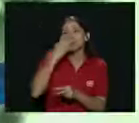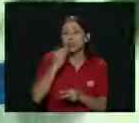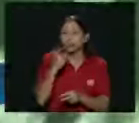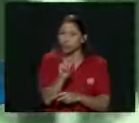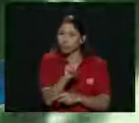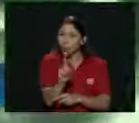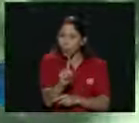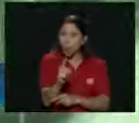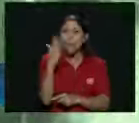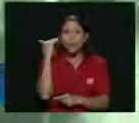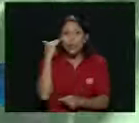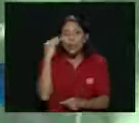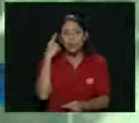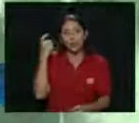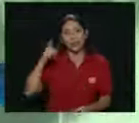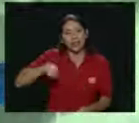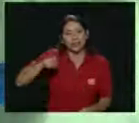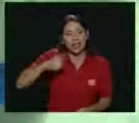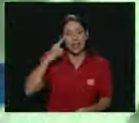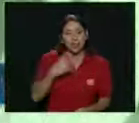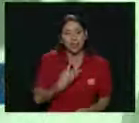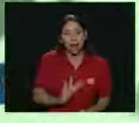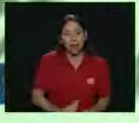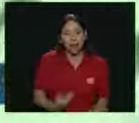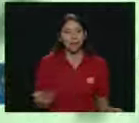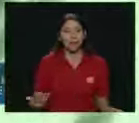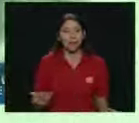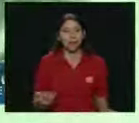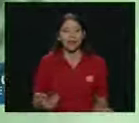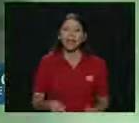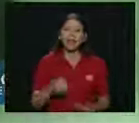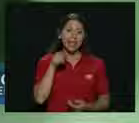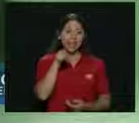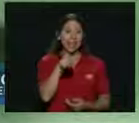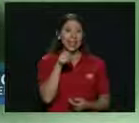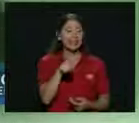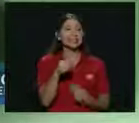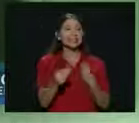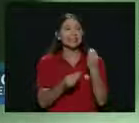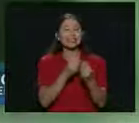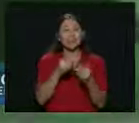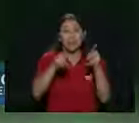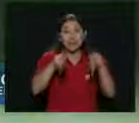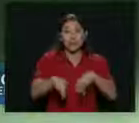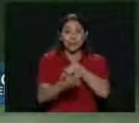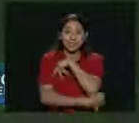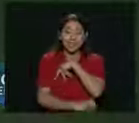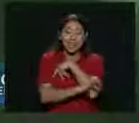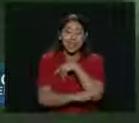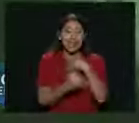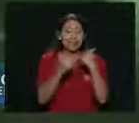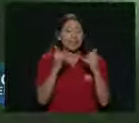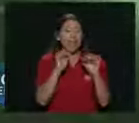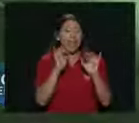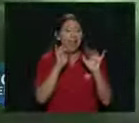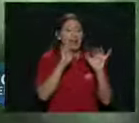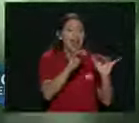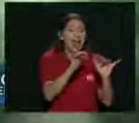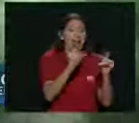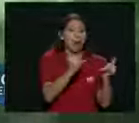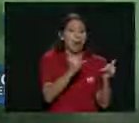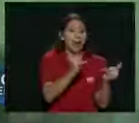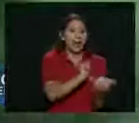por hambre, y existe la posibilidad de que una parte de ese redireccionamiento del flujo